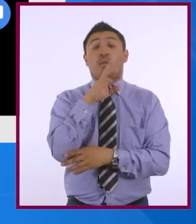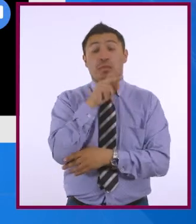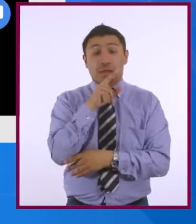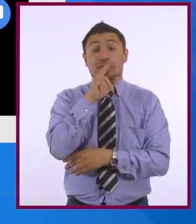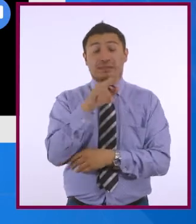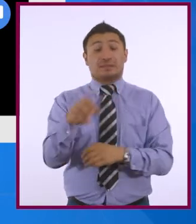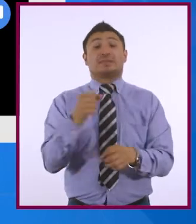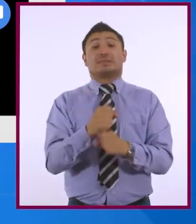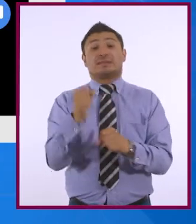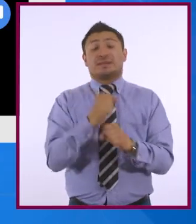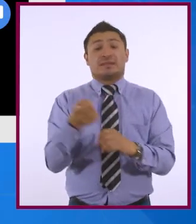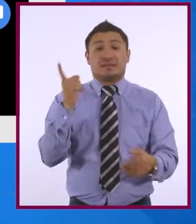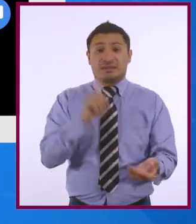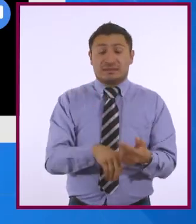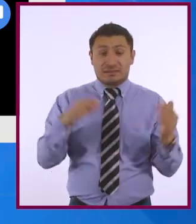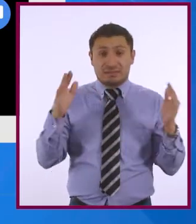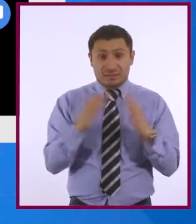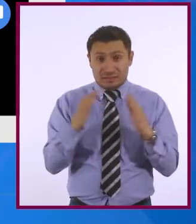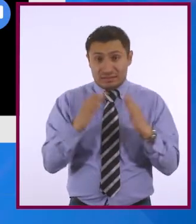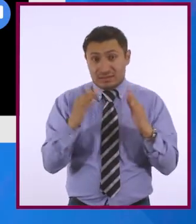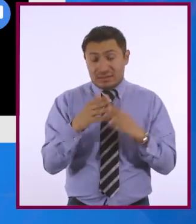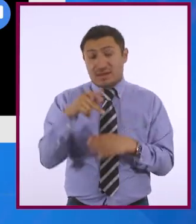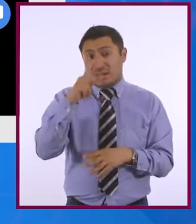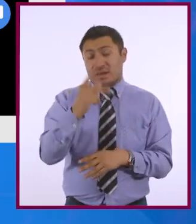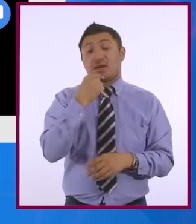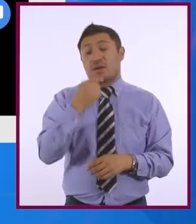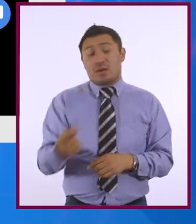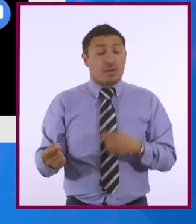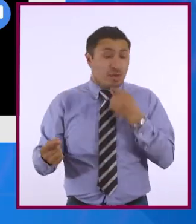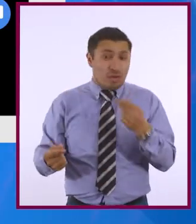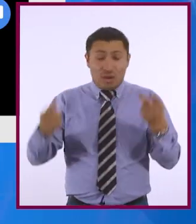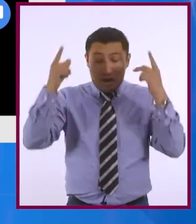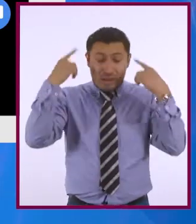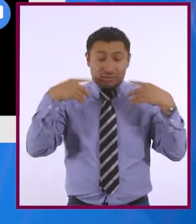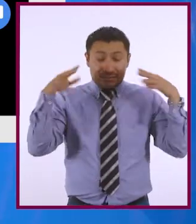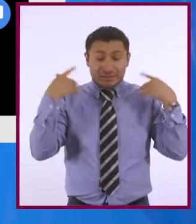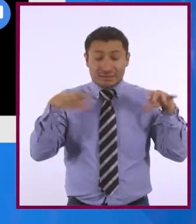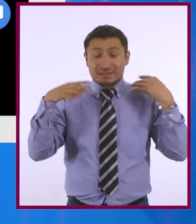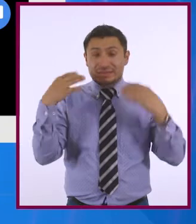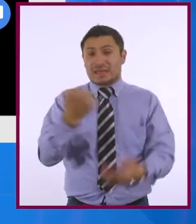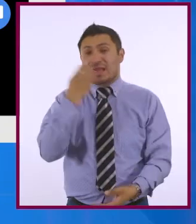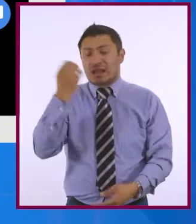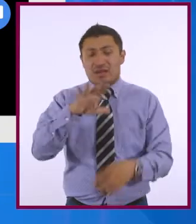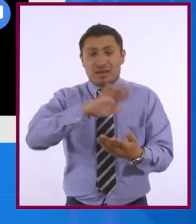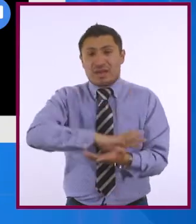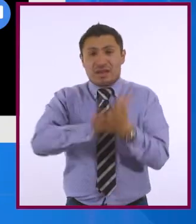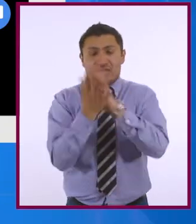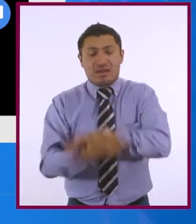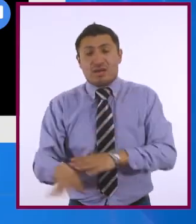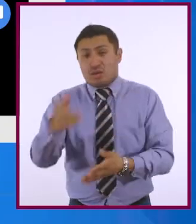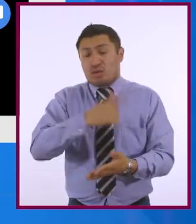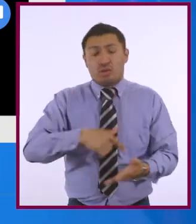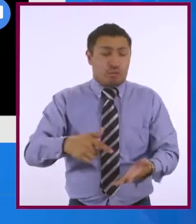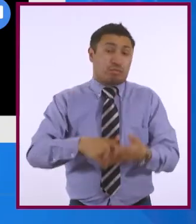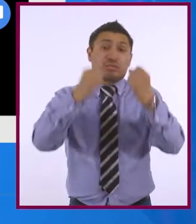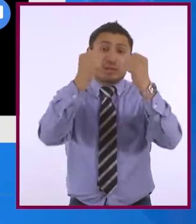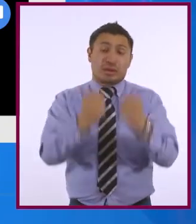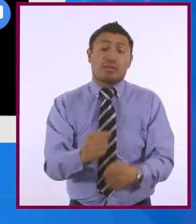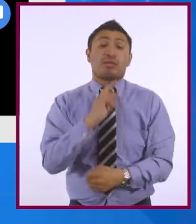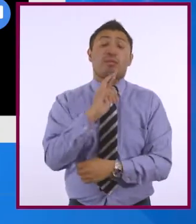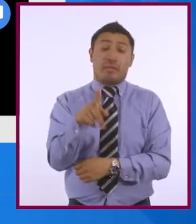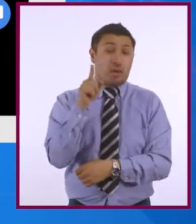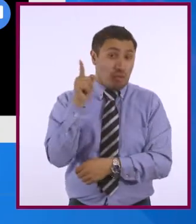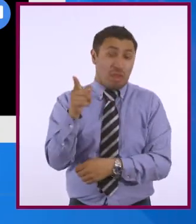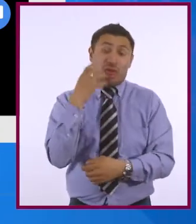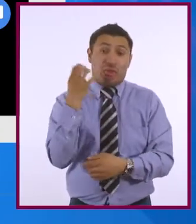de la violencia al interior de las casas, ¿no? Para muchas niñas y niños la escuela se convierte en su lugar seguro, ¿no?